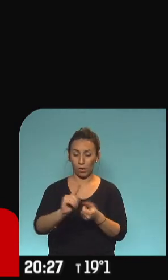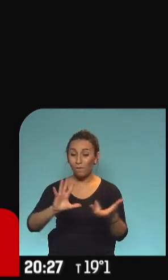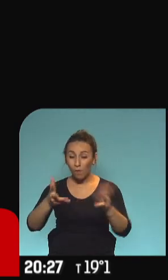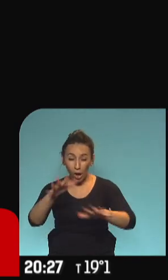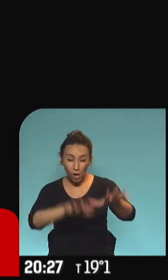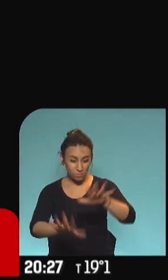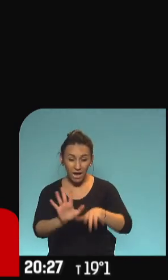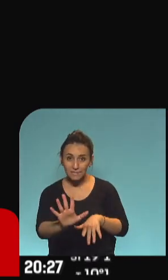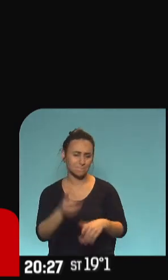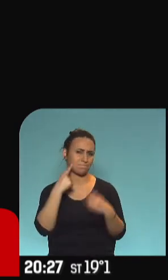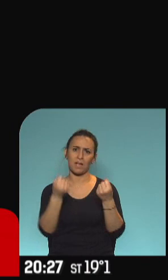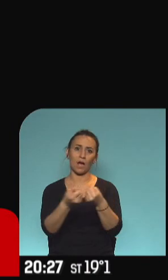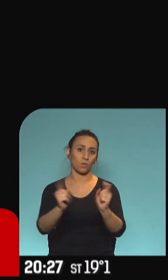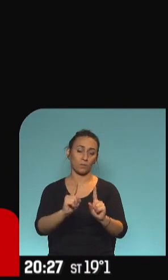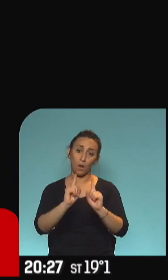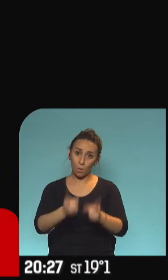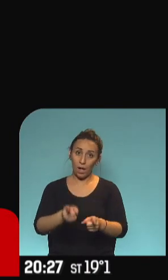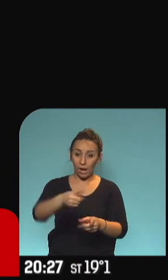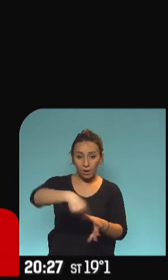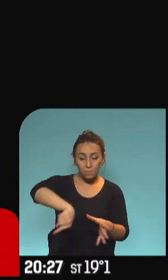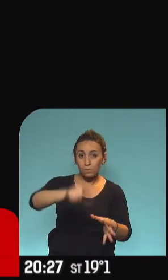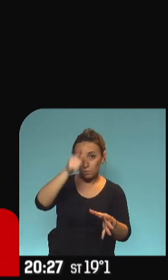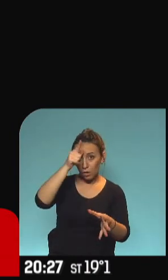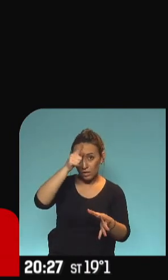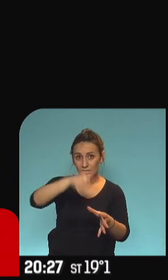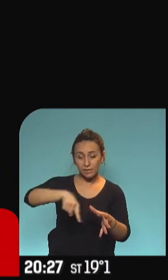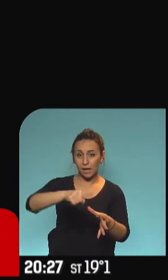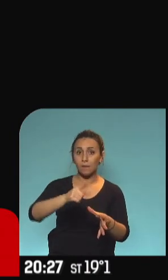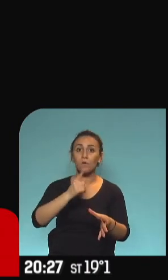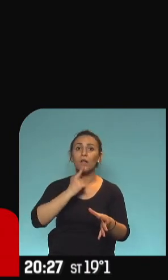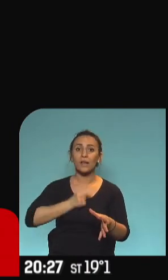sensible a lo que le estaba pasando a la policía de la provincia de Buenos Aires.